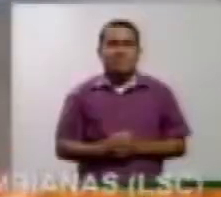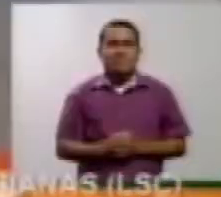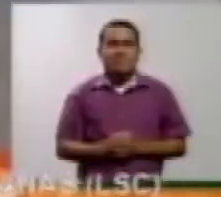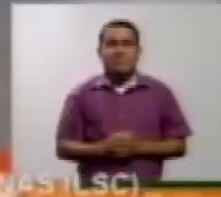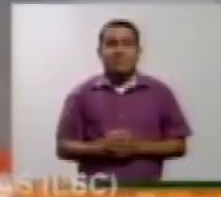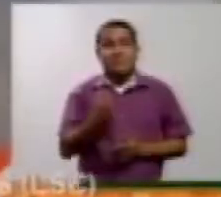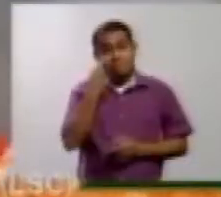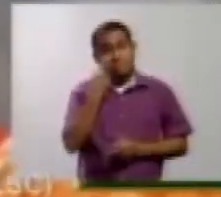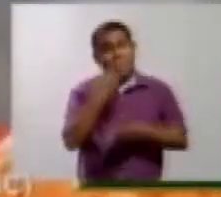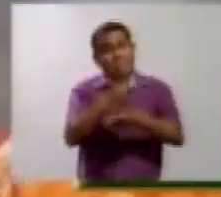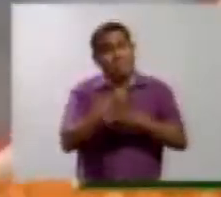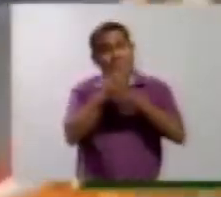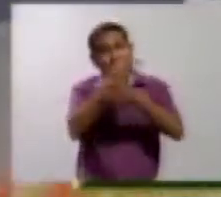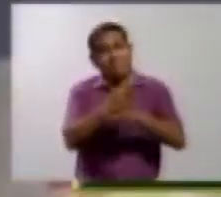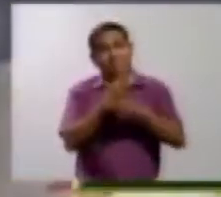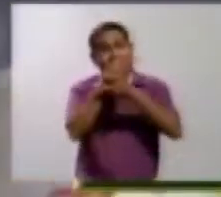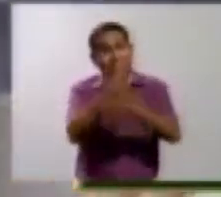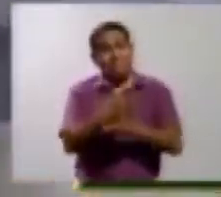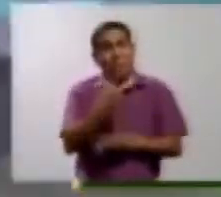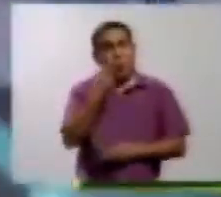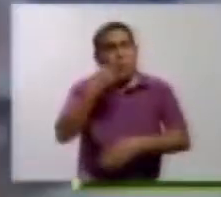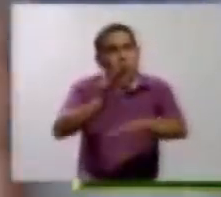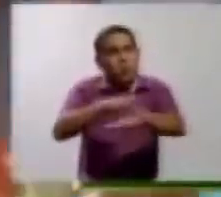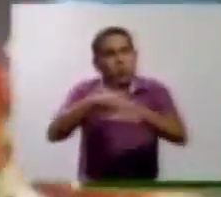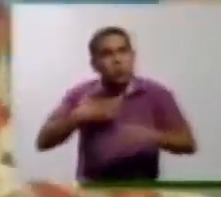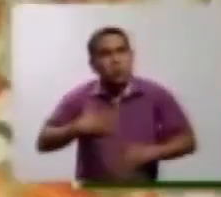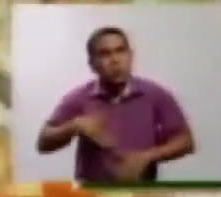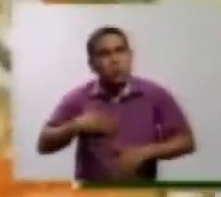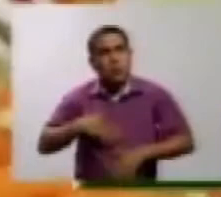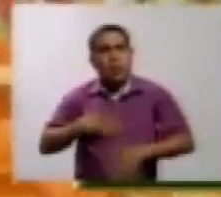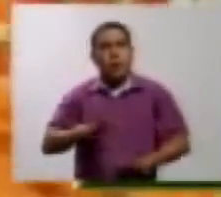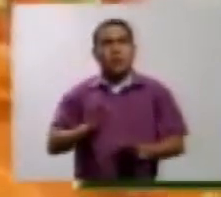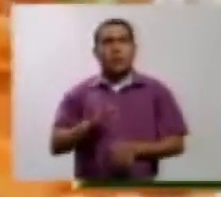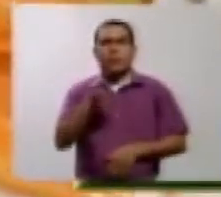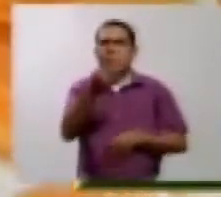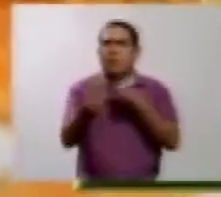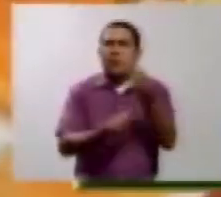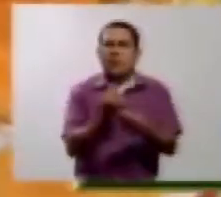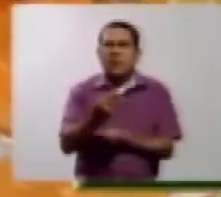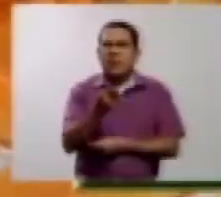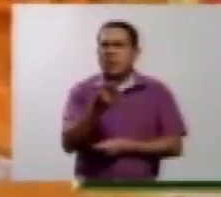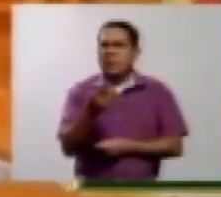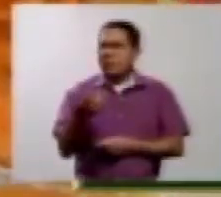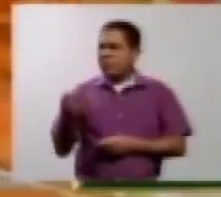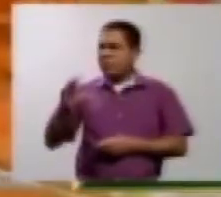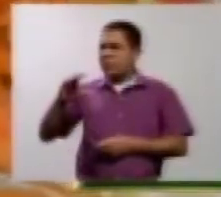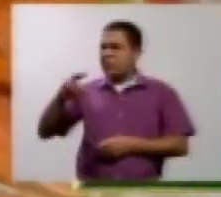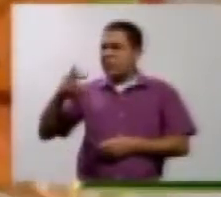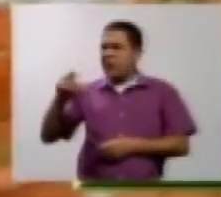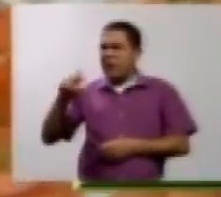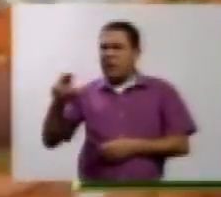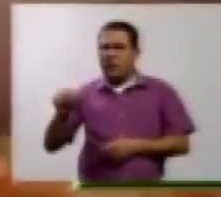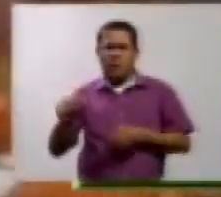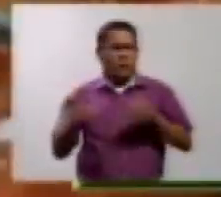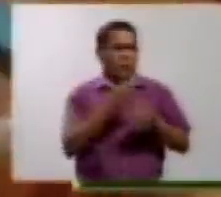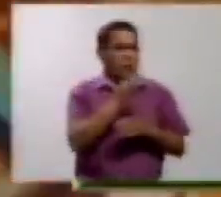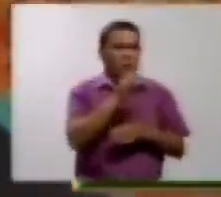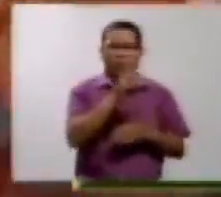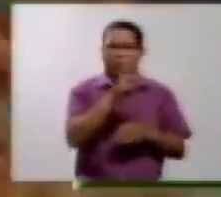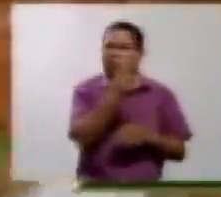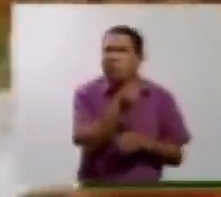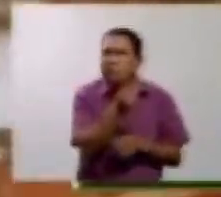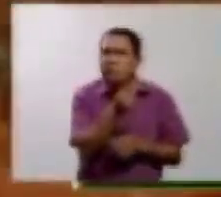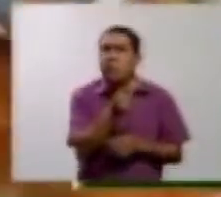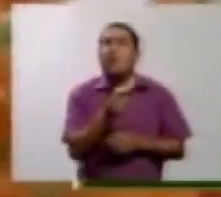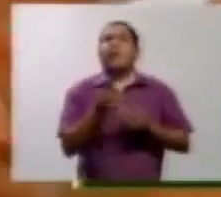Así que cuidado. Oiga, cálmese, cálmese. Más bien dígame qué tiene que ver Ichadaza con la bitácora. Que yo sepa,